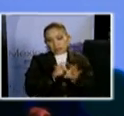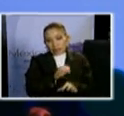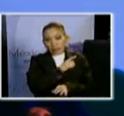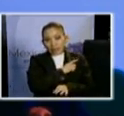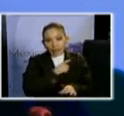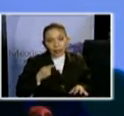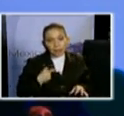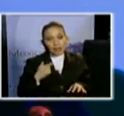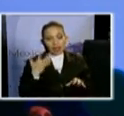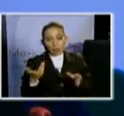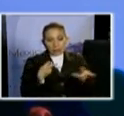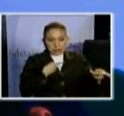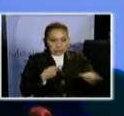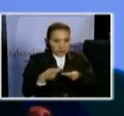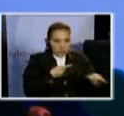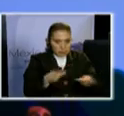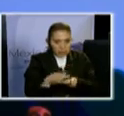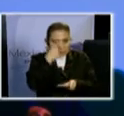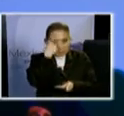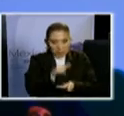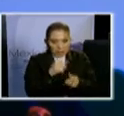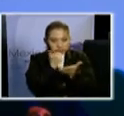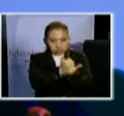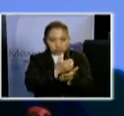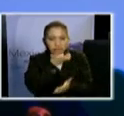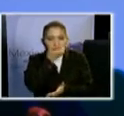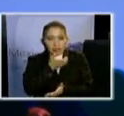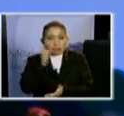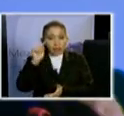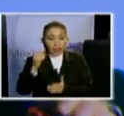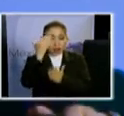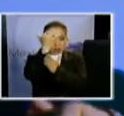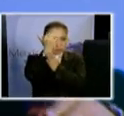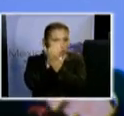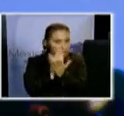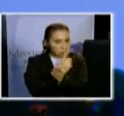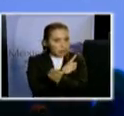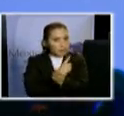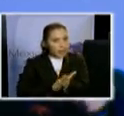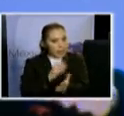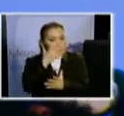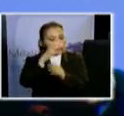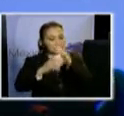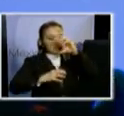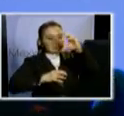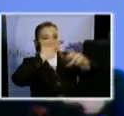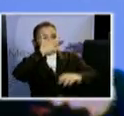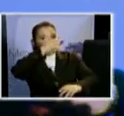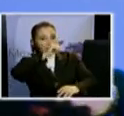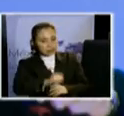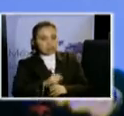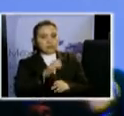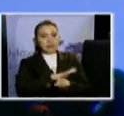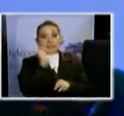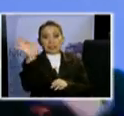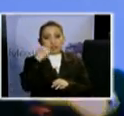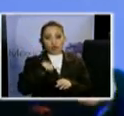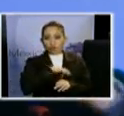que establecer medidas de adaptación. Sin embargo, si no hacemos mitigación de las emisiones de gases invernadero, es decir, que